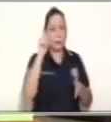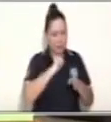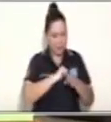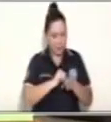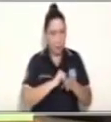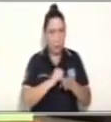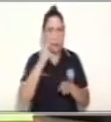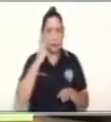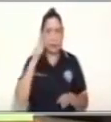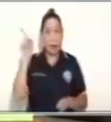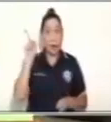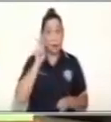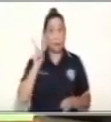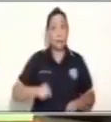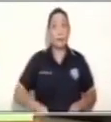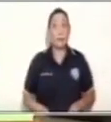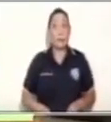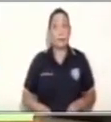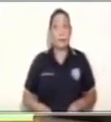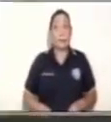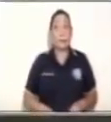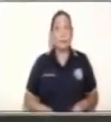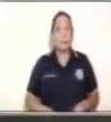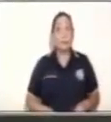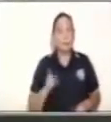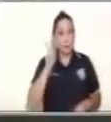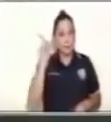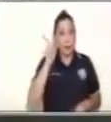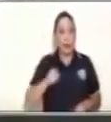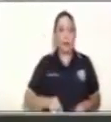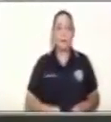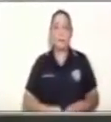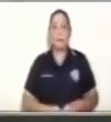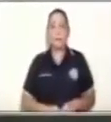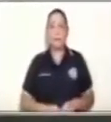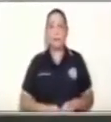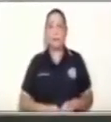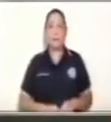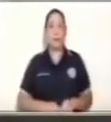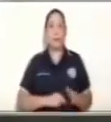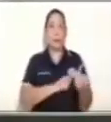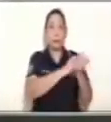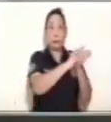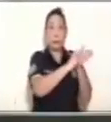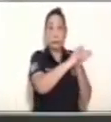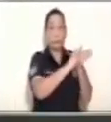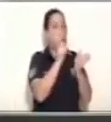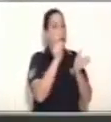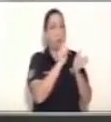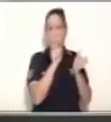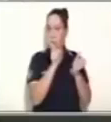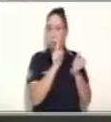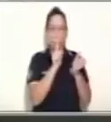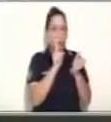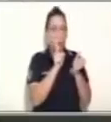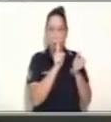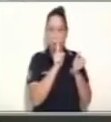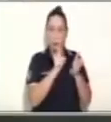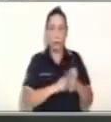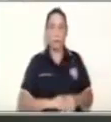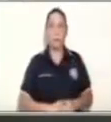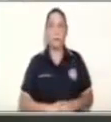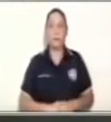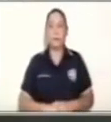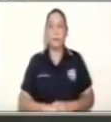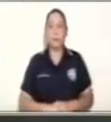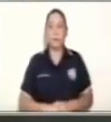es realizar la letra en un solo trazo. No lo vamos a hacer así porque esto es pintar.